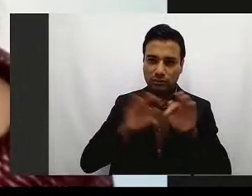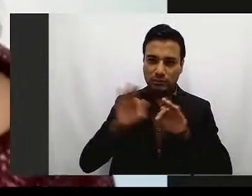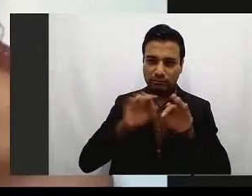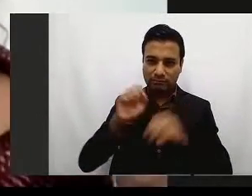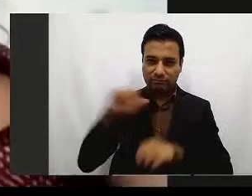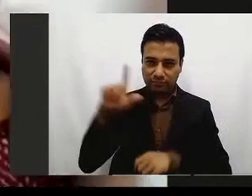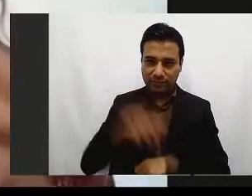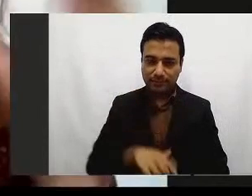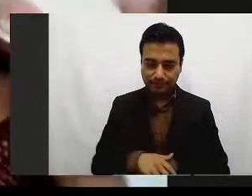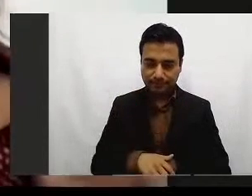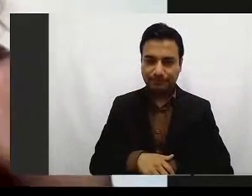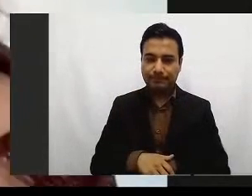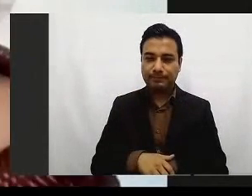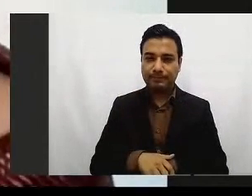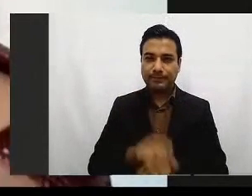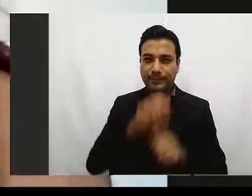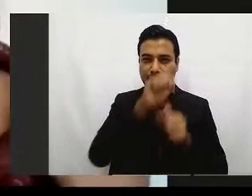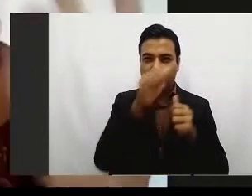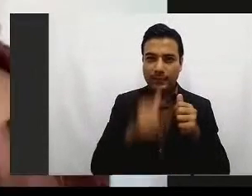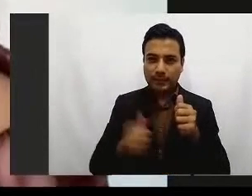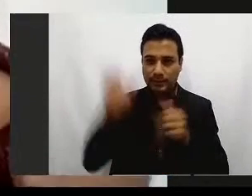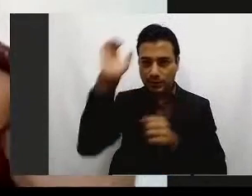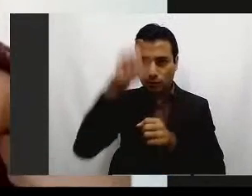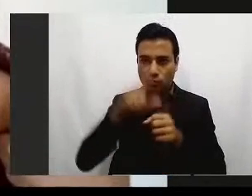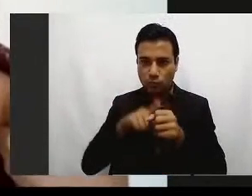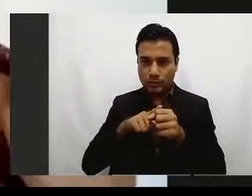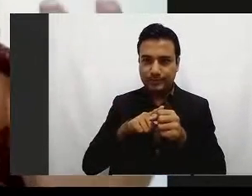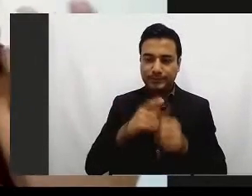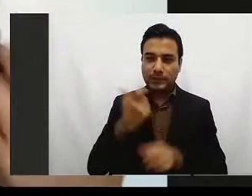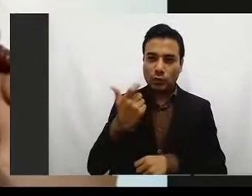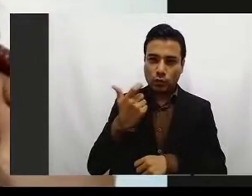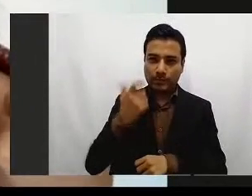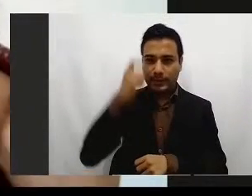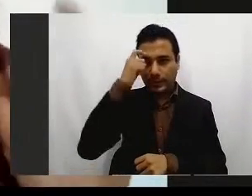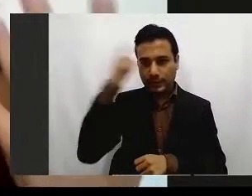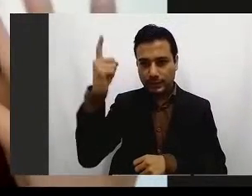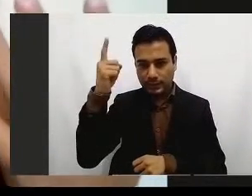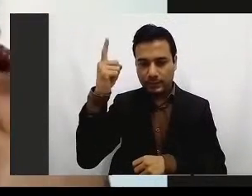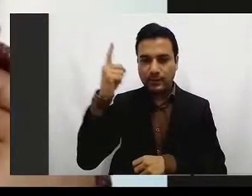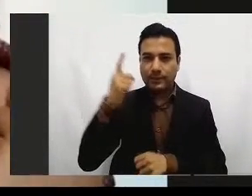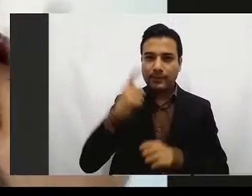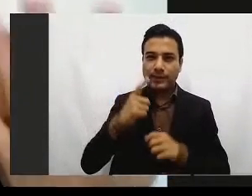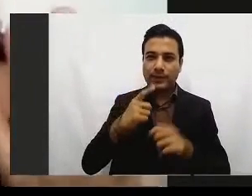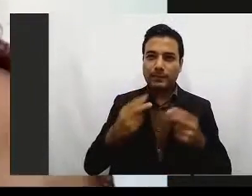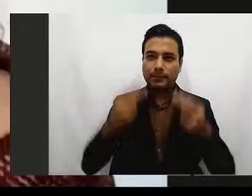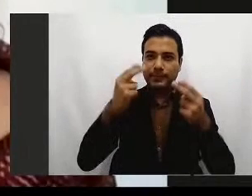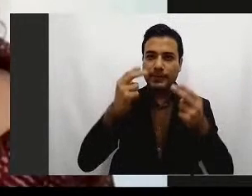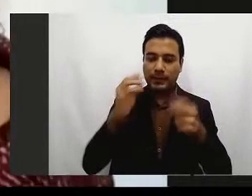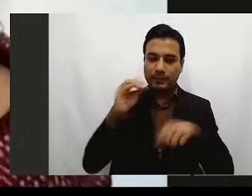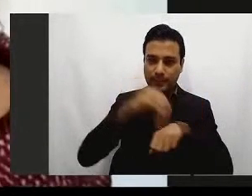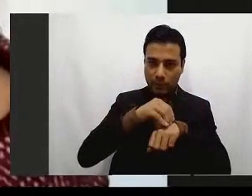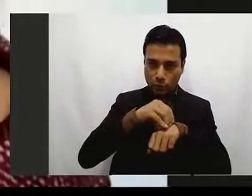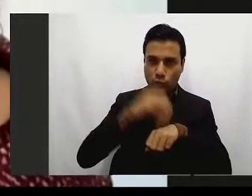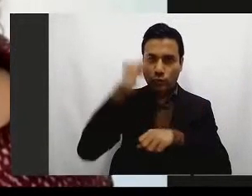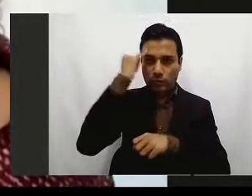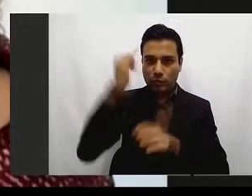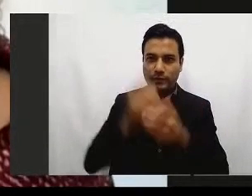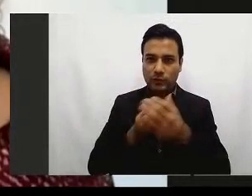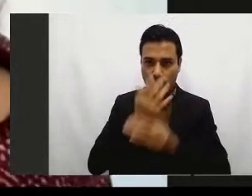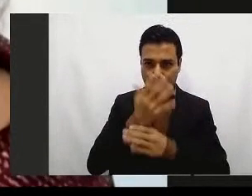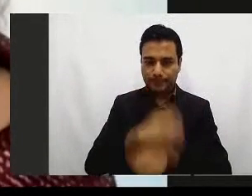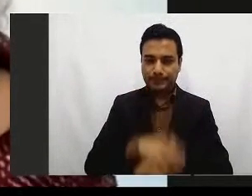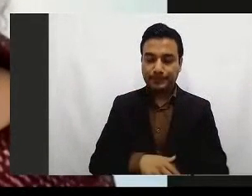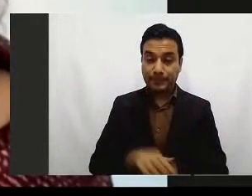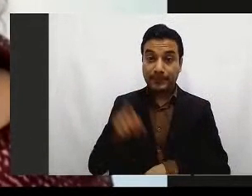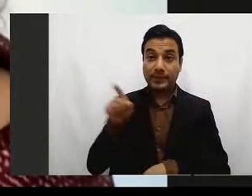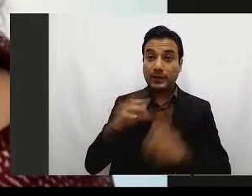la intersección del arte y la cultura, en economías creativas, en emprendimiento, en urbanismo cultural y en innovación. Ella funda